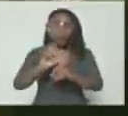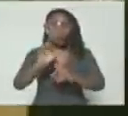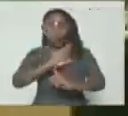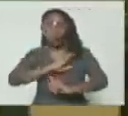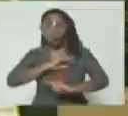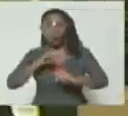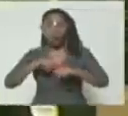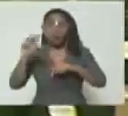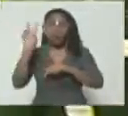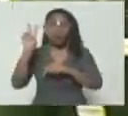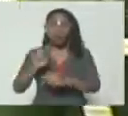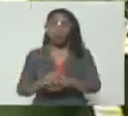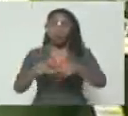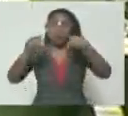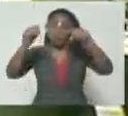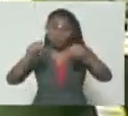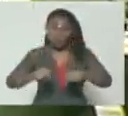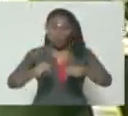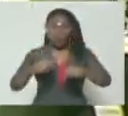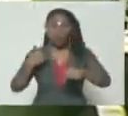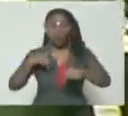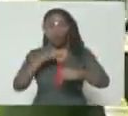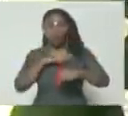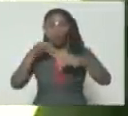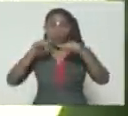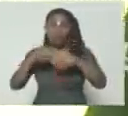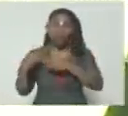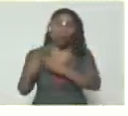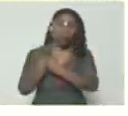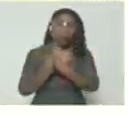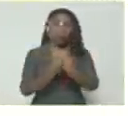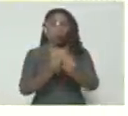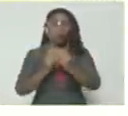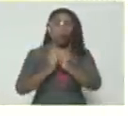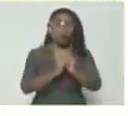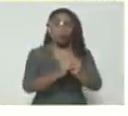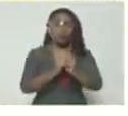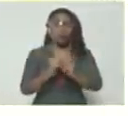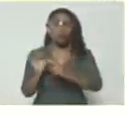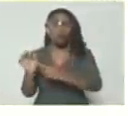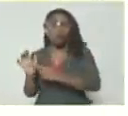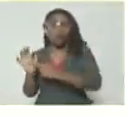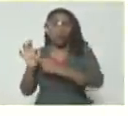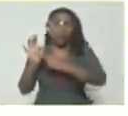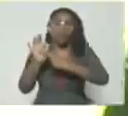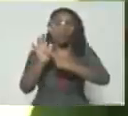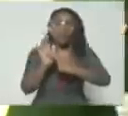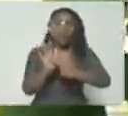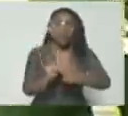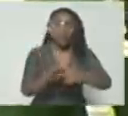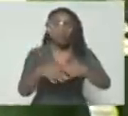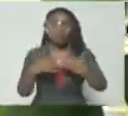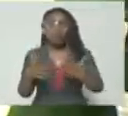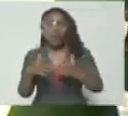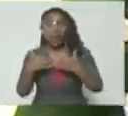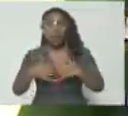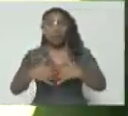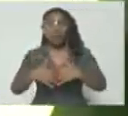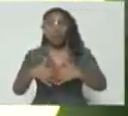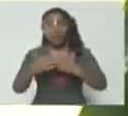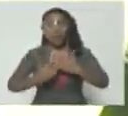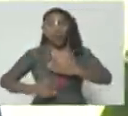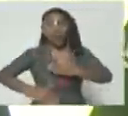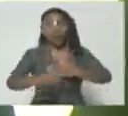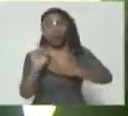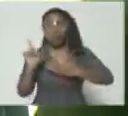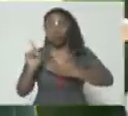Venezuela. Hoy estamos aquí acompañados por una representación de los empresarios que a lo largo de